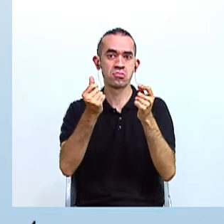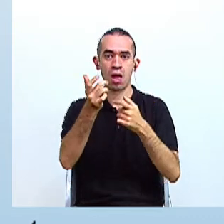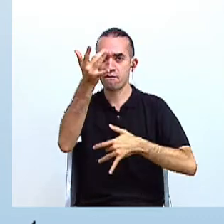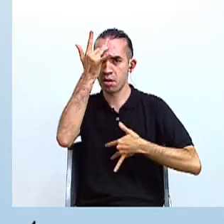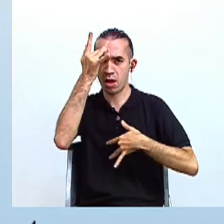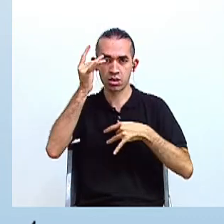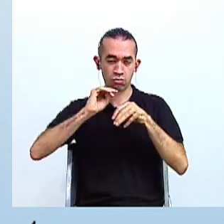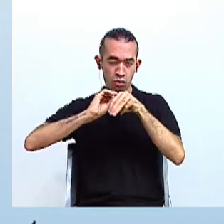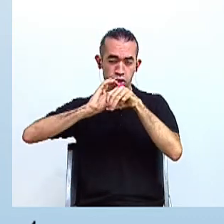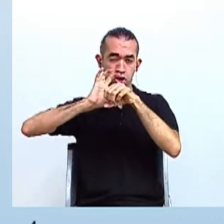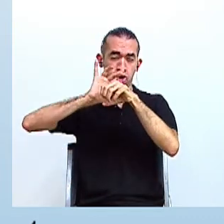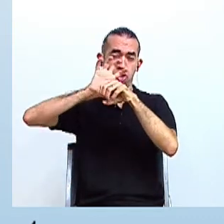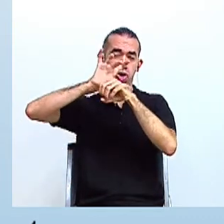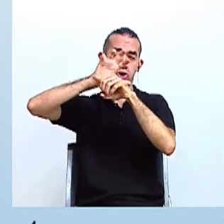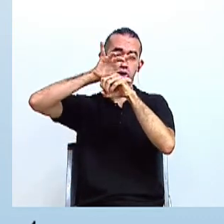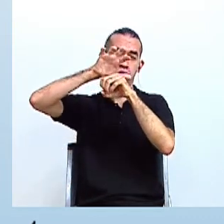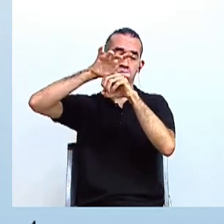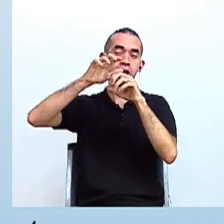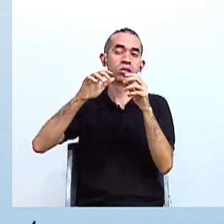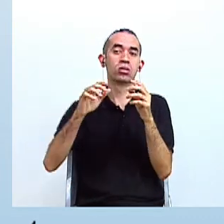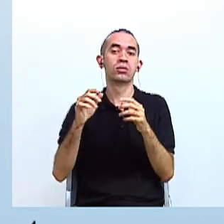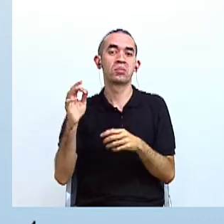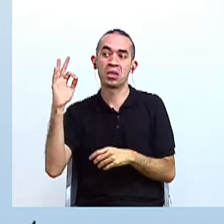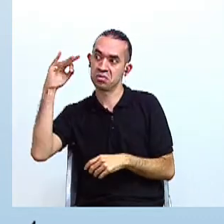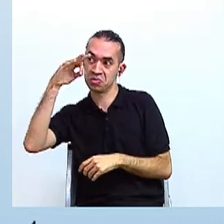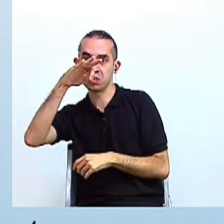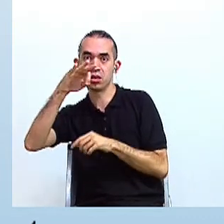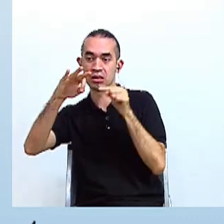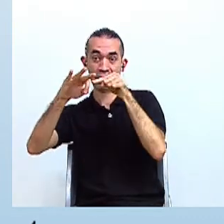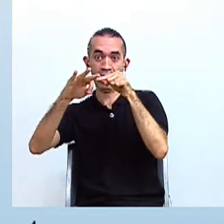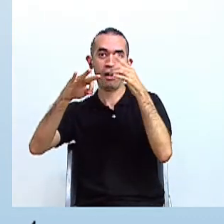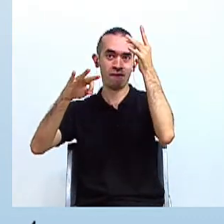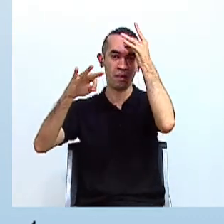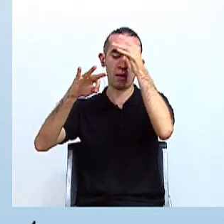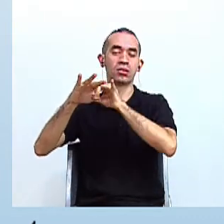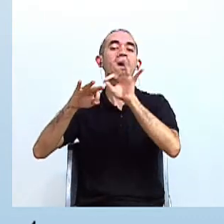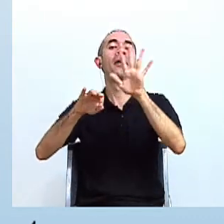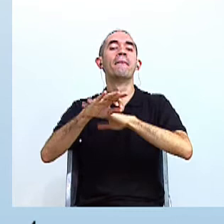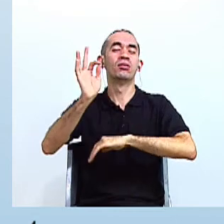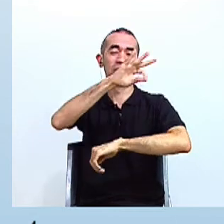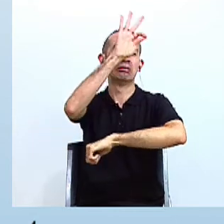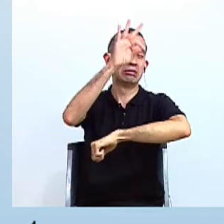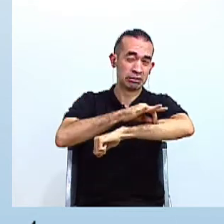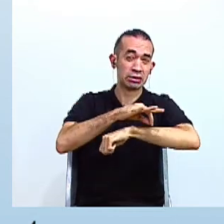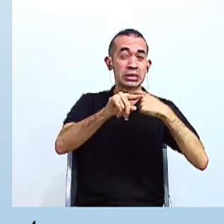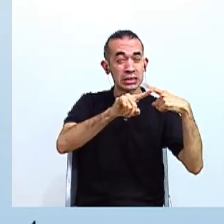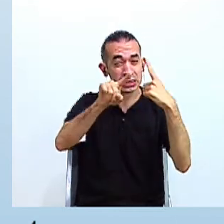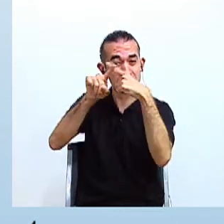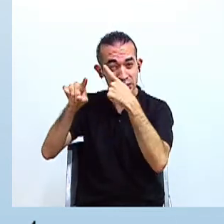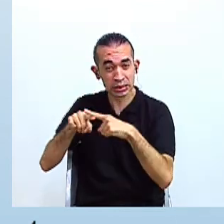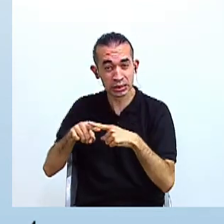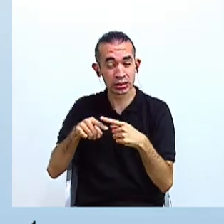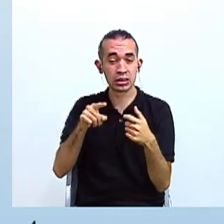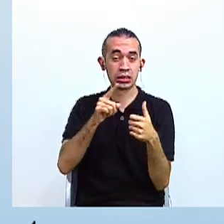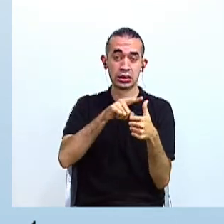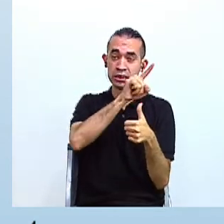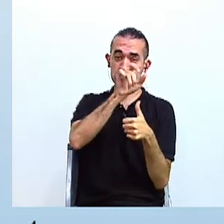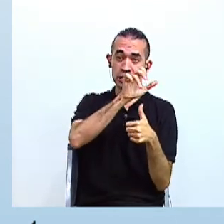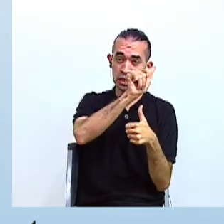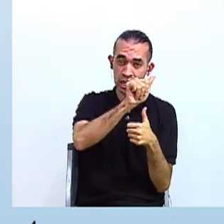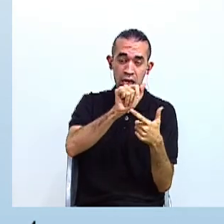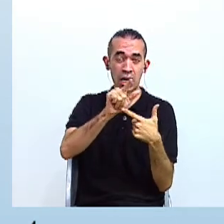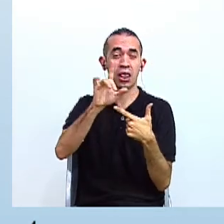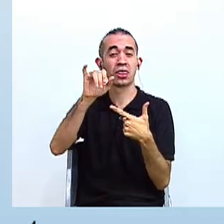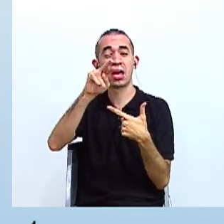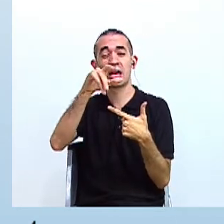enfermedades procedente o transmitida por ciertos insectos. Zika, dengue, chikungunya, paludismo, son enfermedades